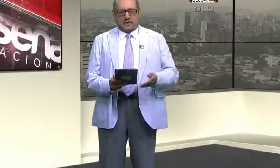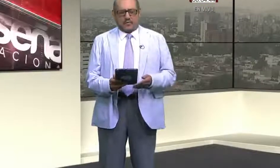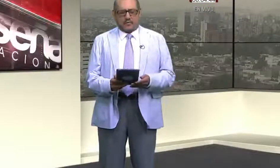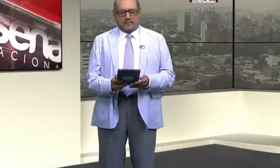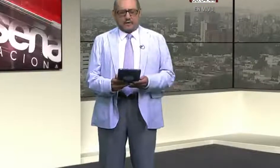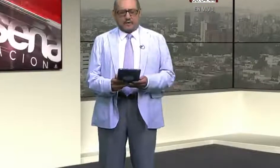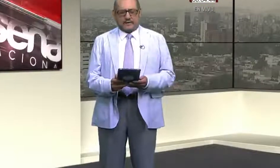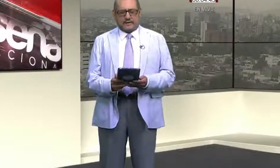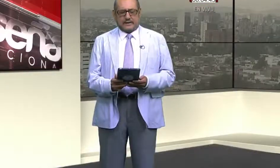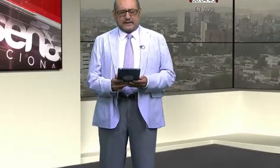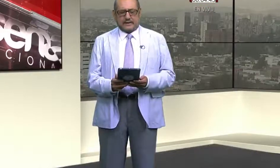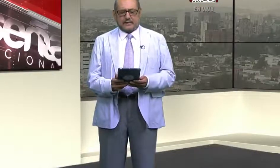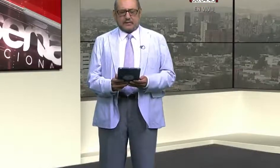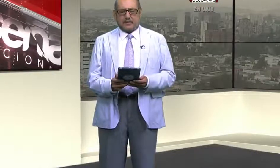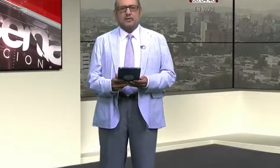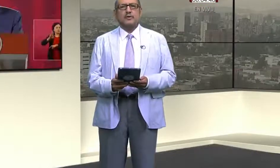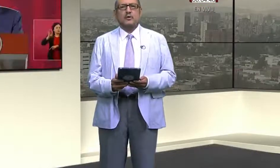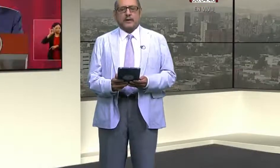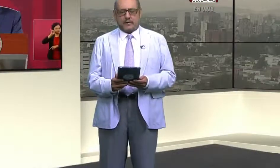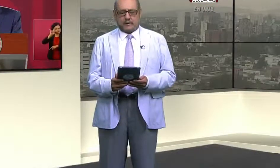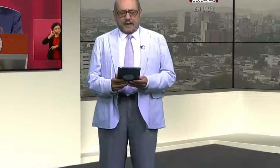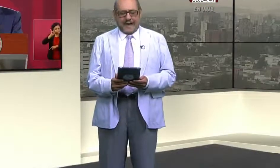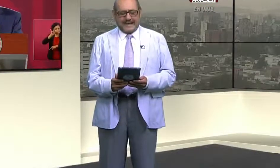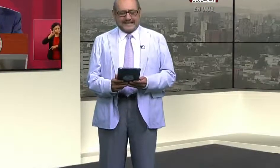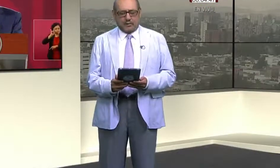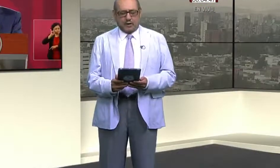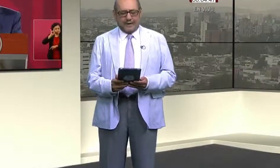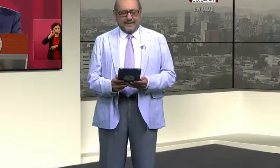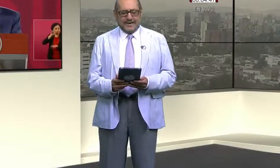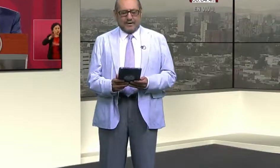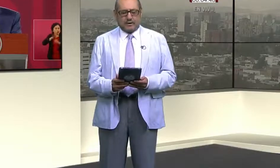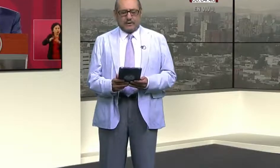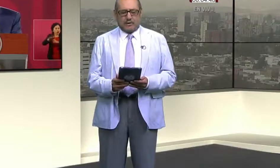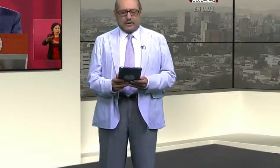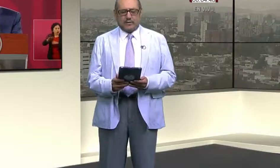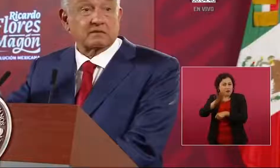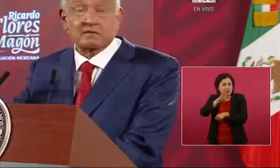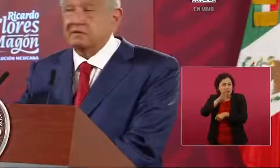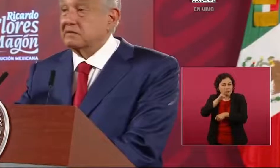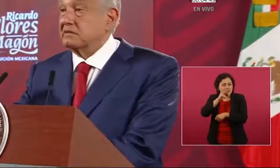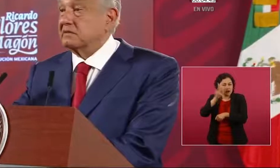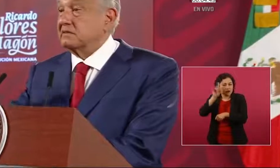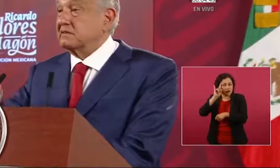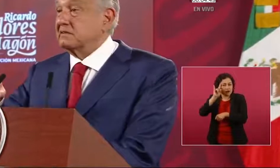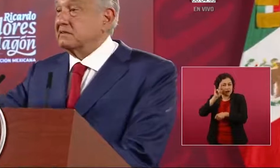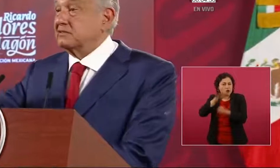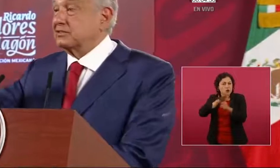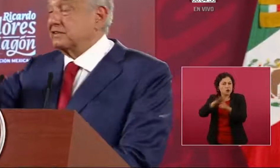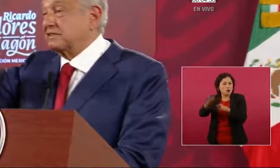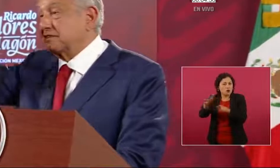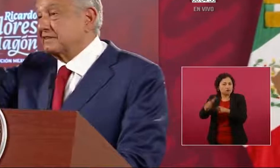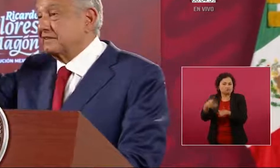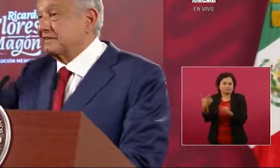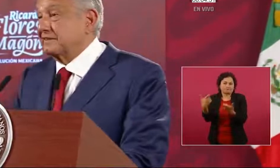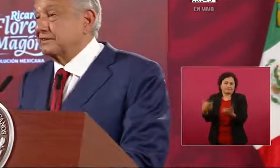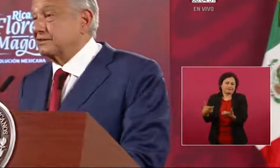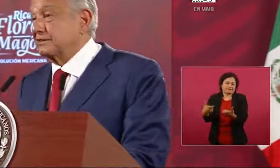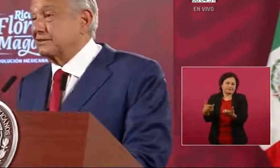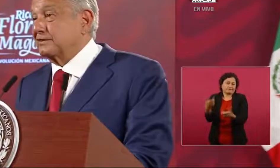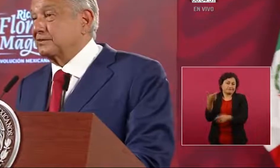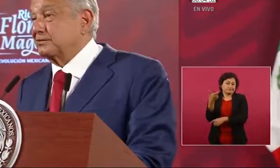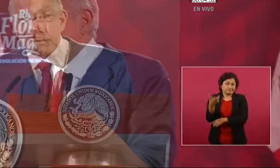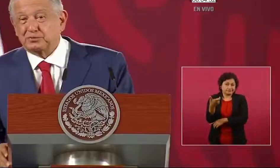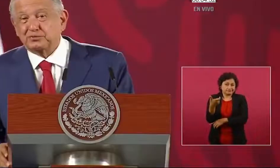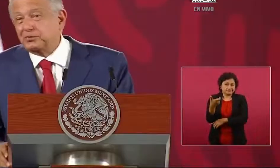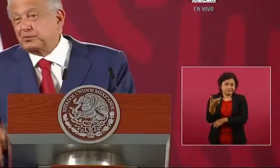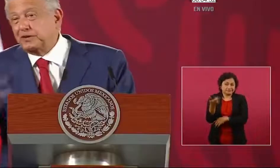Por último, le informo que el presidente Andrés Manuel López Obrador aseguró que vienen los mejores 2 años de su gobierno, pero no solo para él,